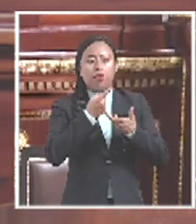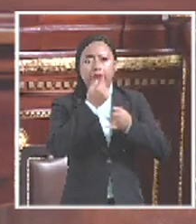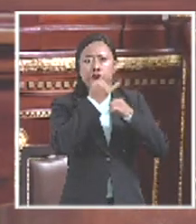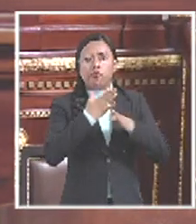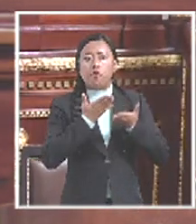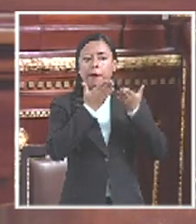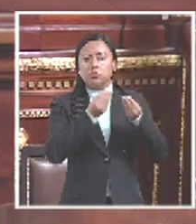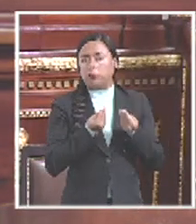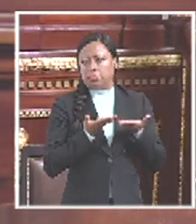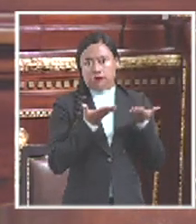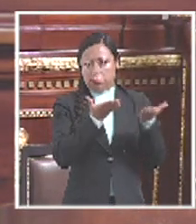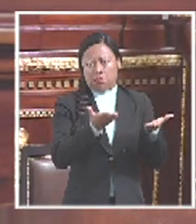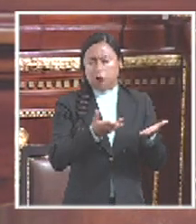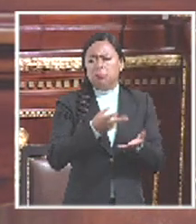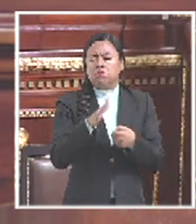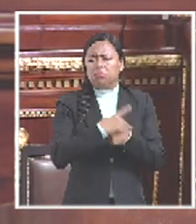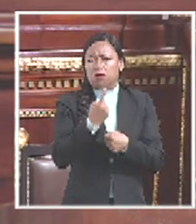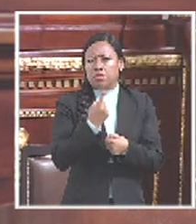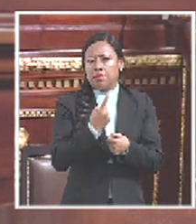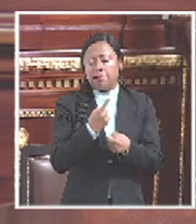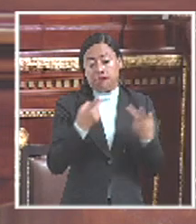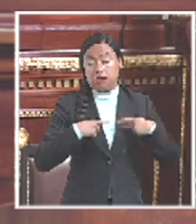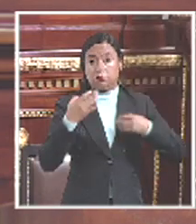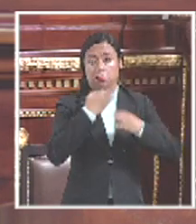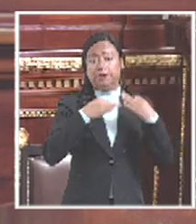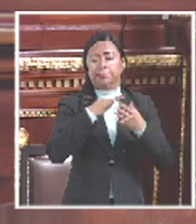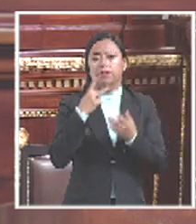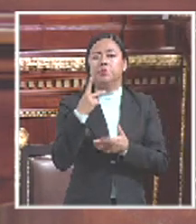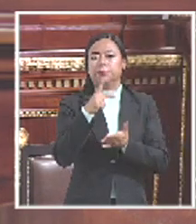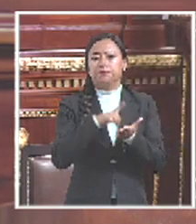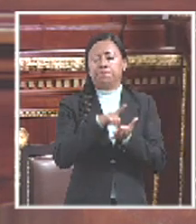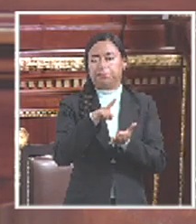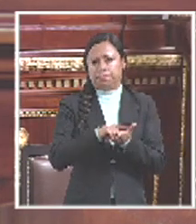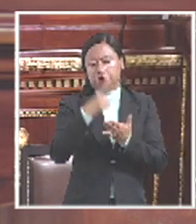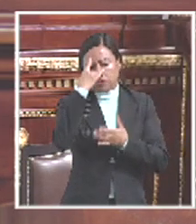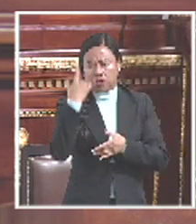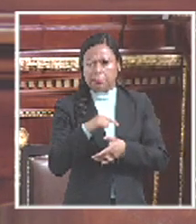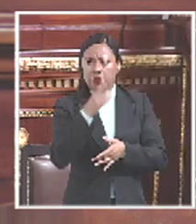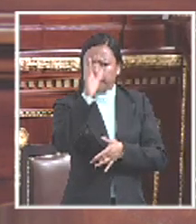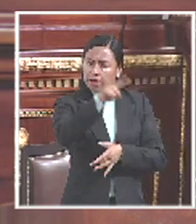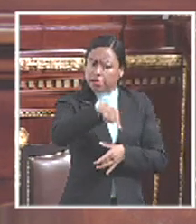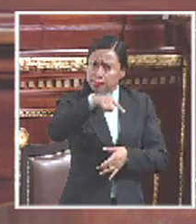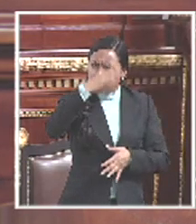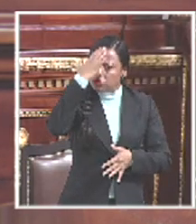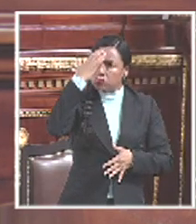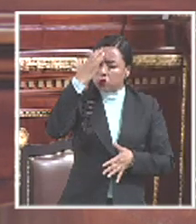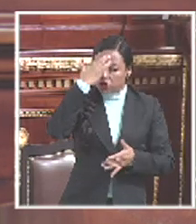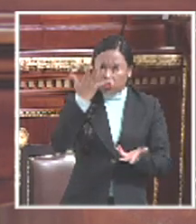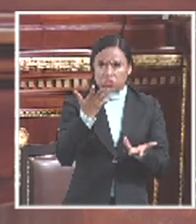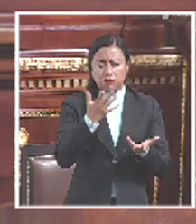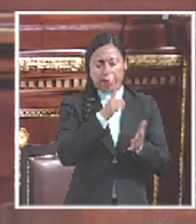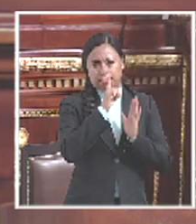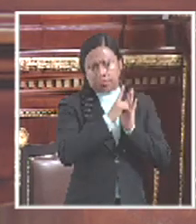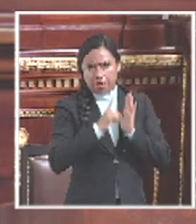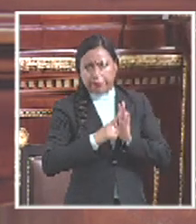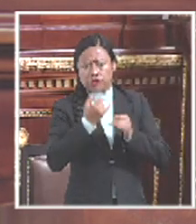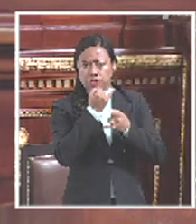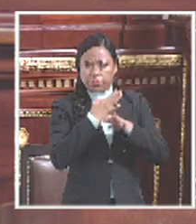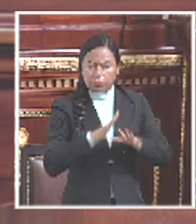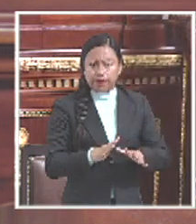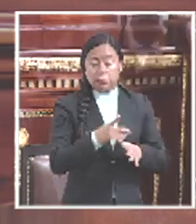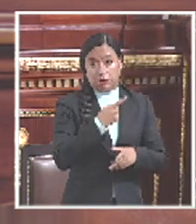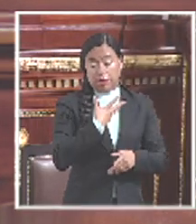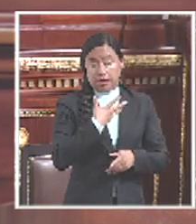es derecho de todas las personas tener la posibilidad de conocer los datos e información que posea, administre o genere